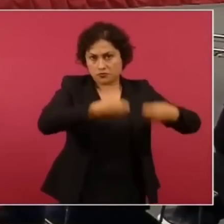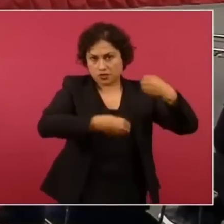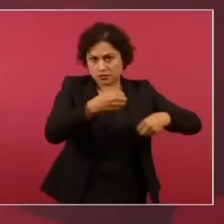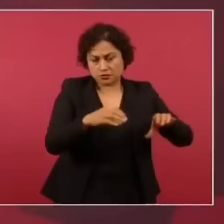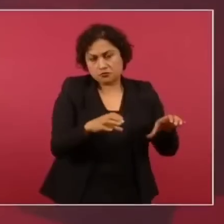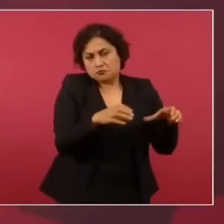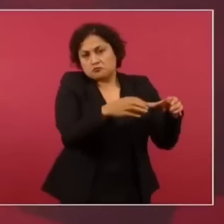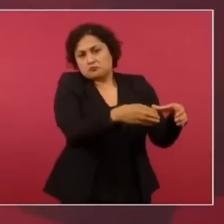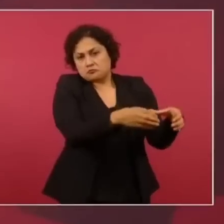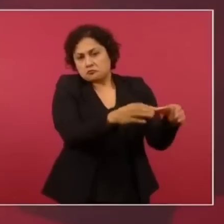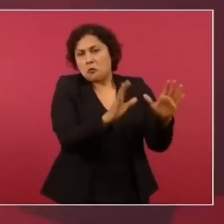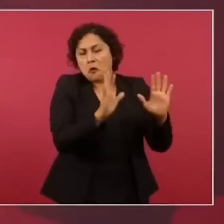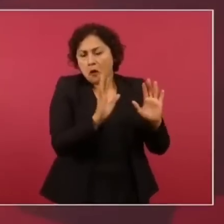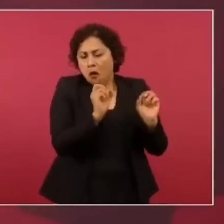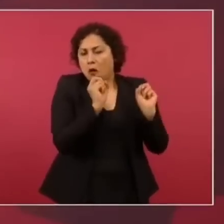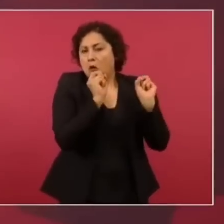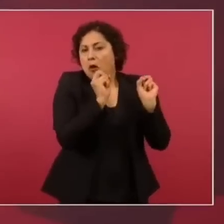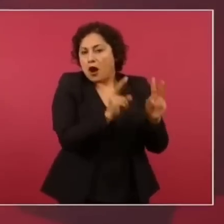Pero han abusado.